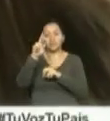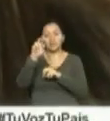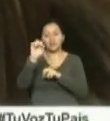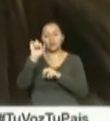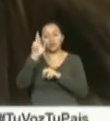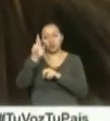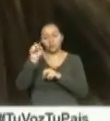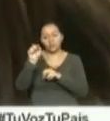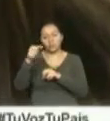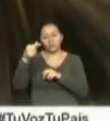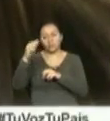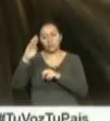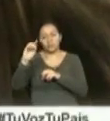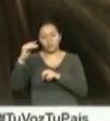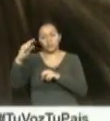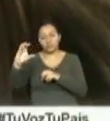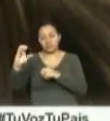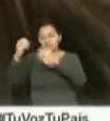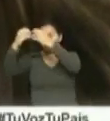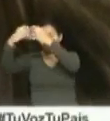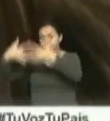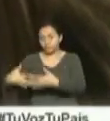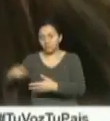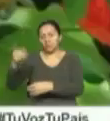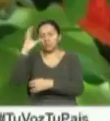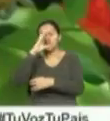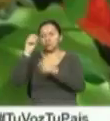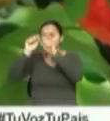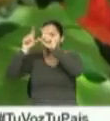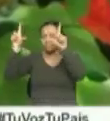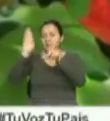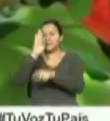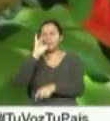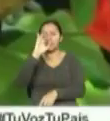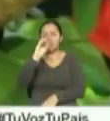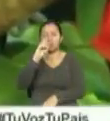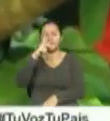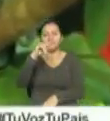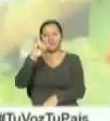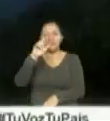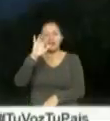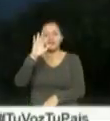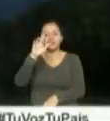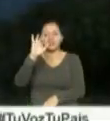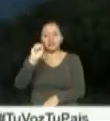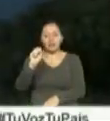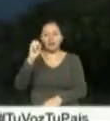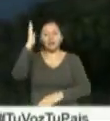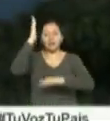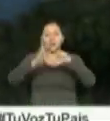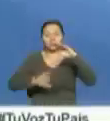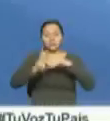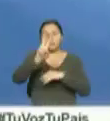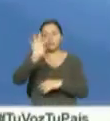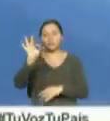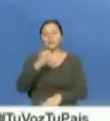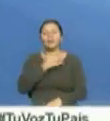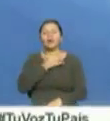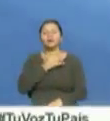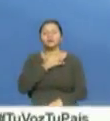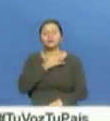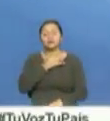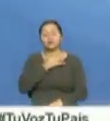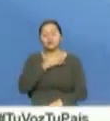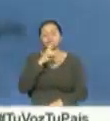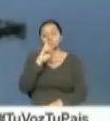www.educacionsuperior.gob.es y entrar a la página de biopiratería. Los postulantes podrán inscribir su trabajo científico hasta el 29